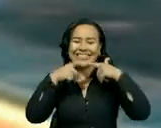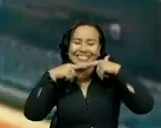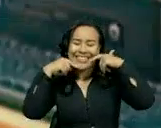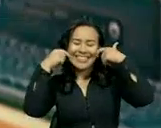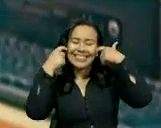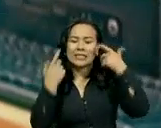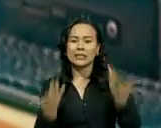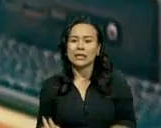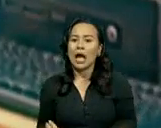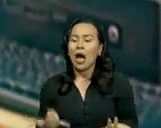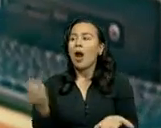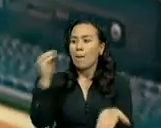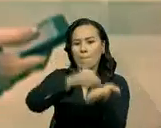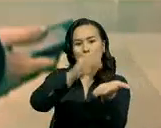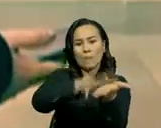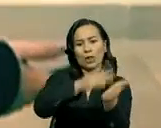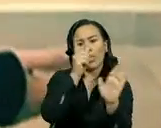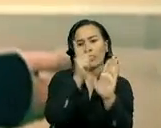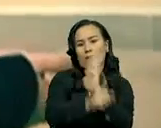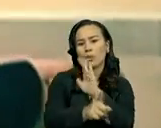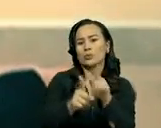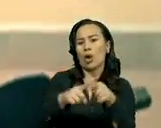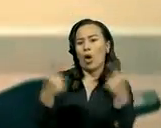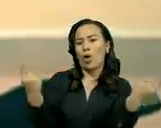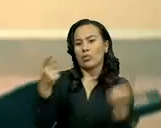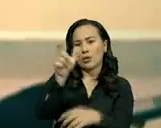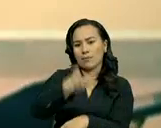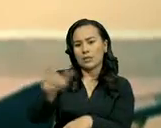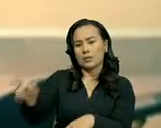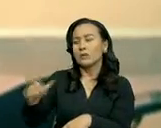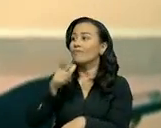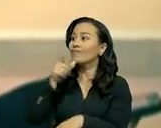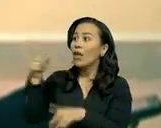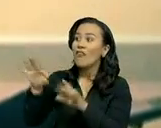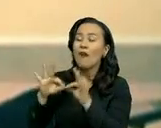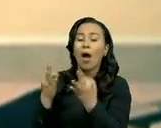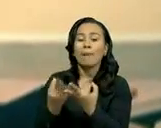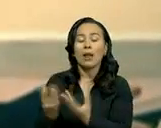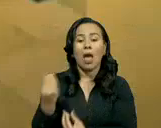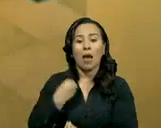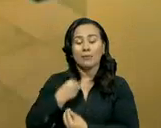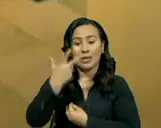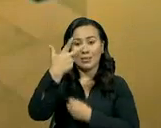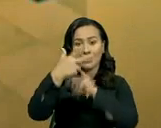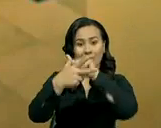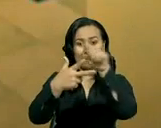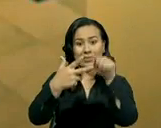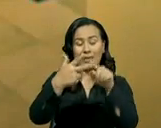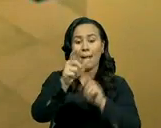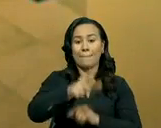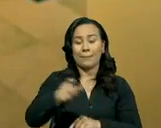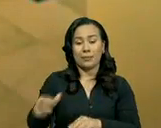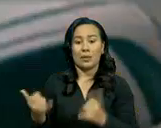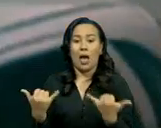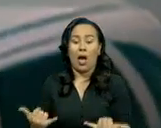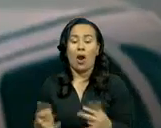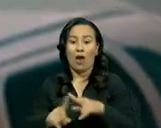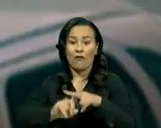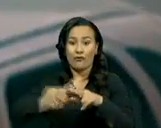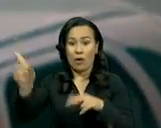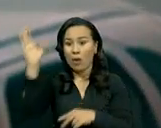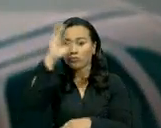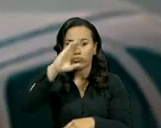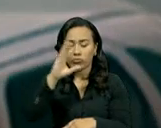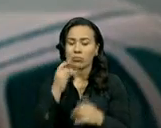Ellos pusieron la denuncia en la fiscalía. Lo sorprendente de todo esto es que las 3 personas quienes hoy están siendo buscadas por